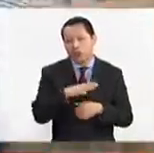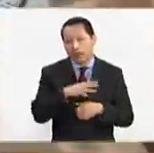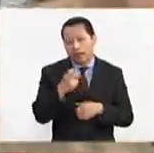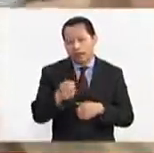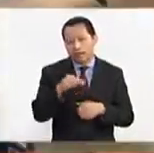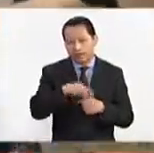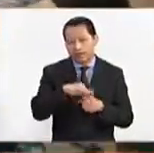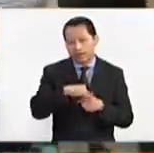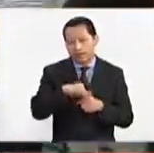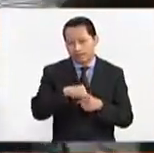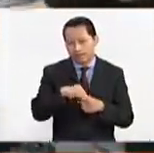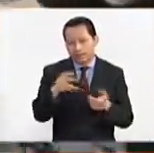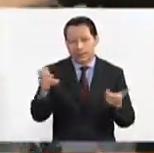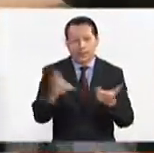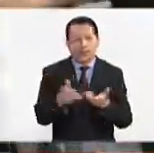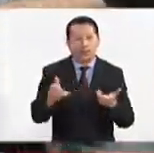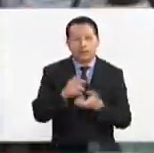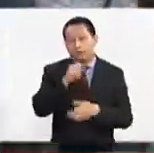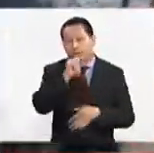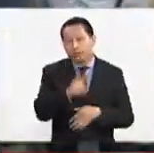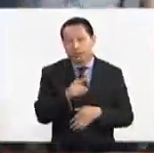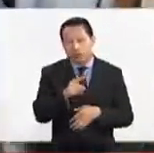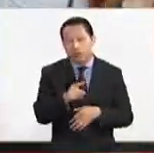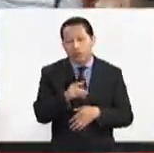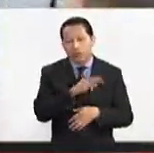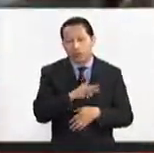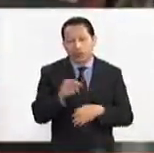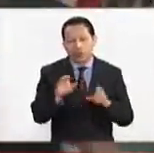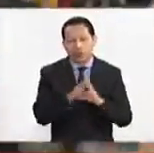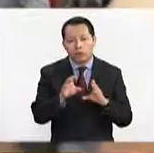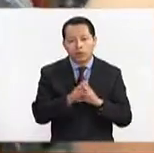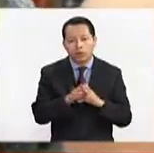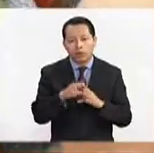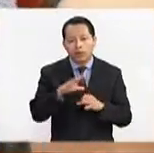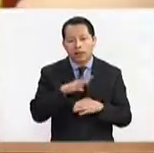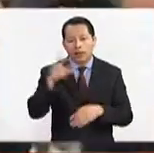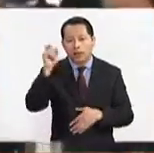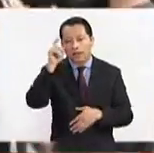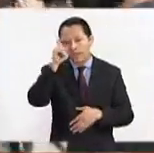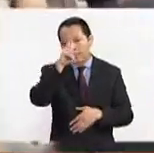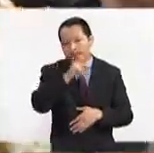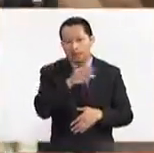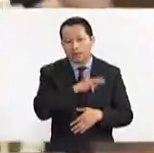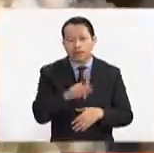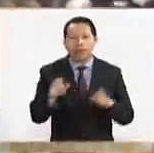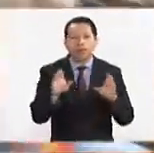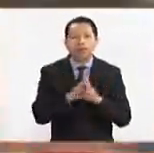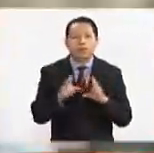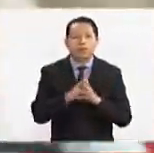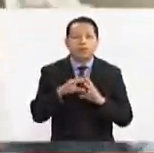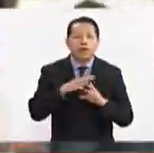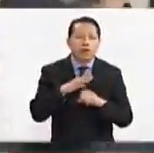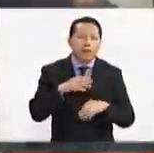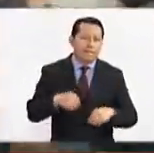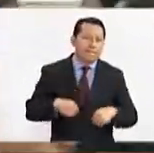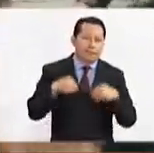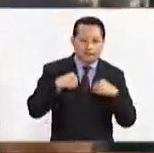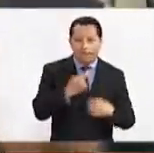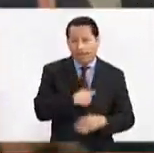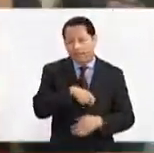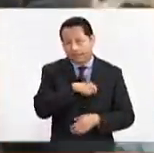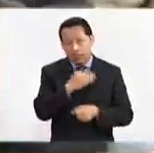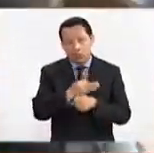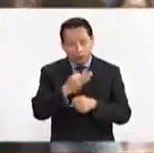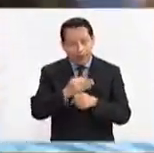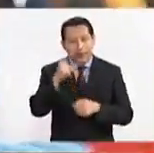supuesto censo que realizó la Generalitat. Una situación complicada la que está viviendo España,